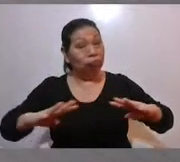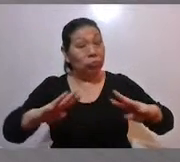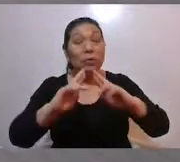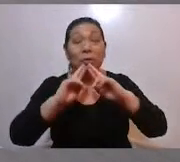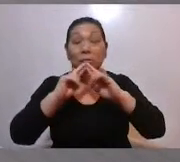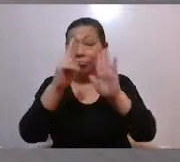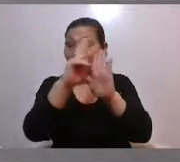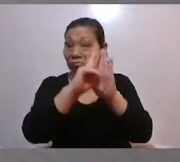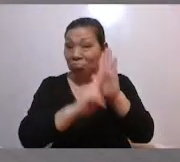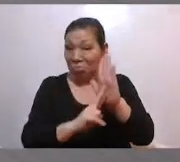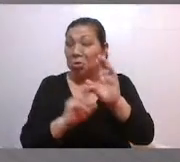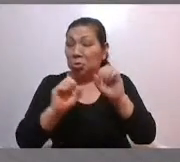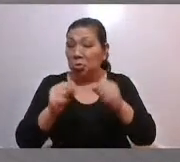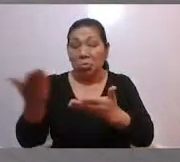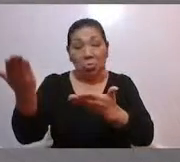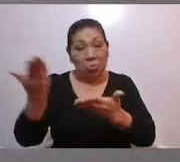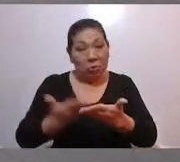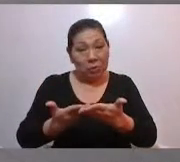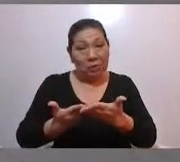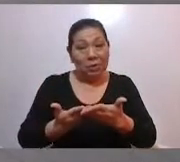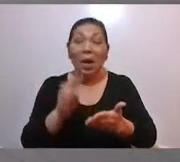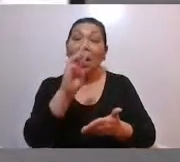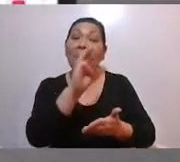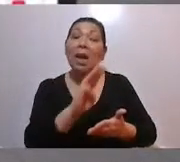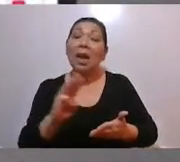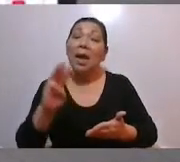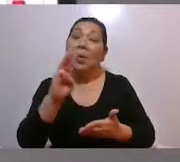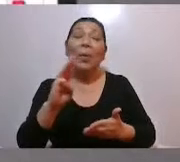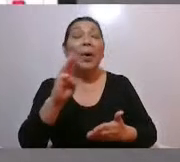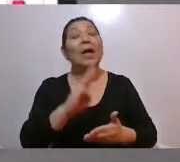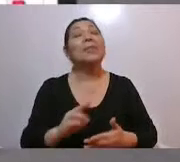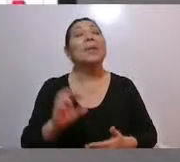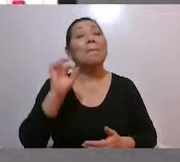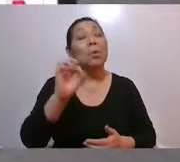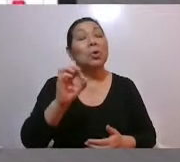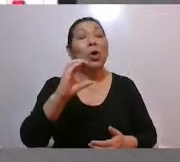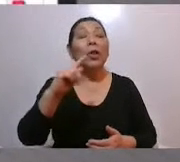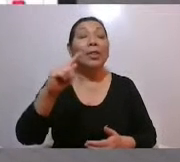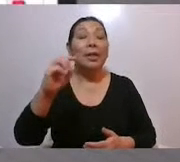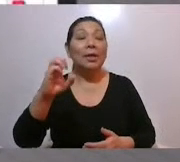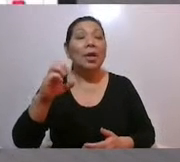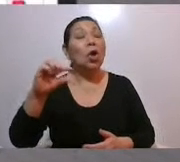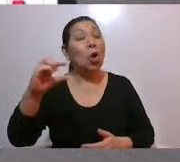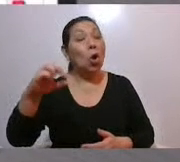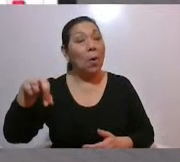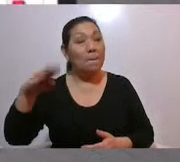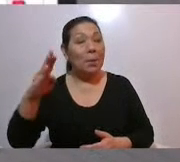audiencias, expedientes y resoluciones la puedes encontrar en nuestra página web